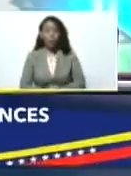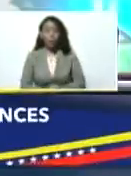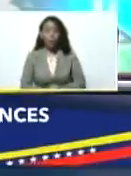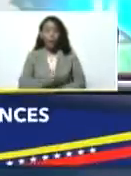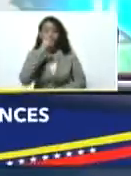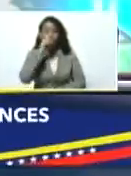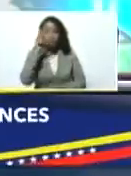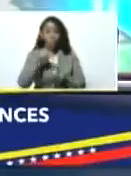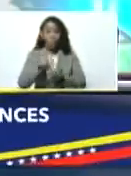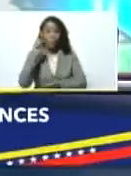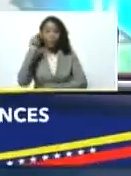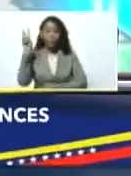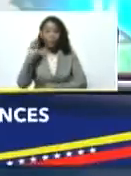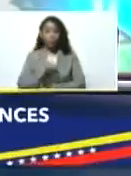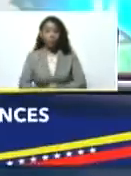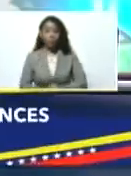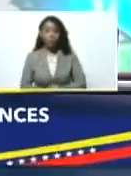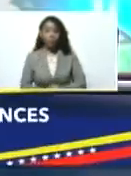año 2022